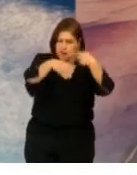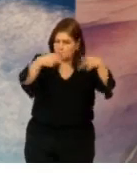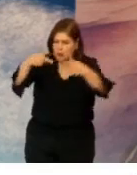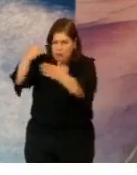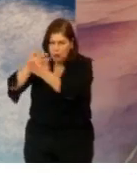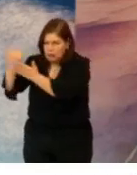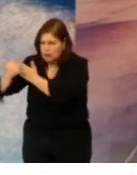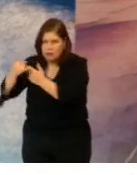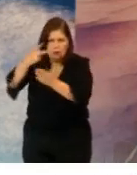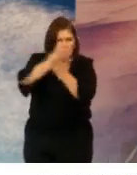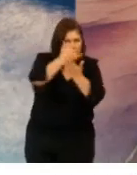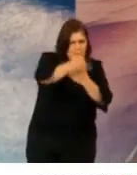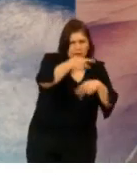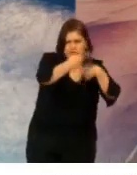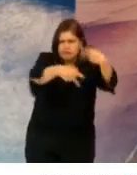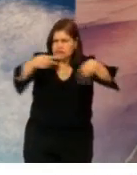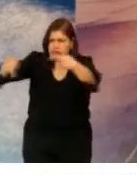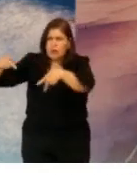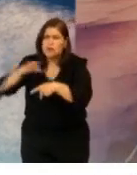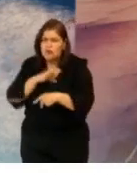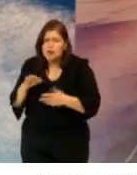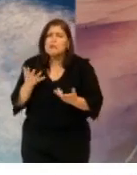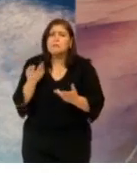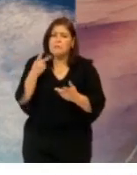en un punto vamos a ponernos de acuerdo.